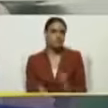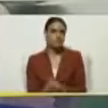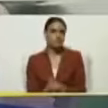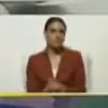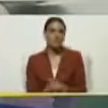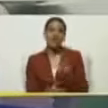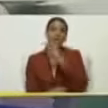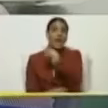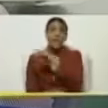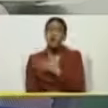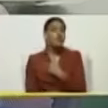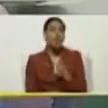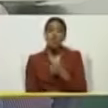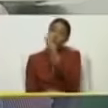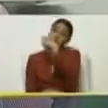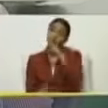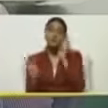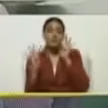Tratan de invisibilizarnos.